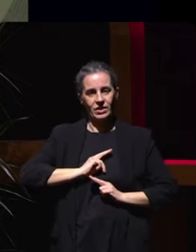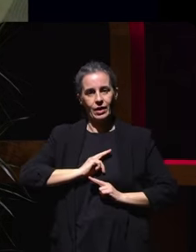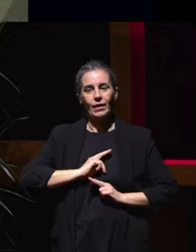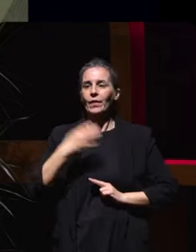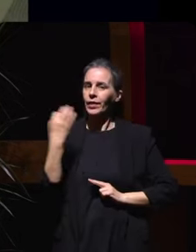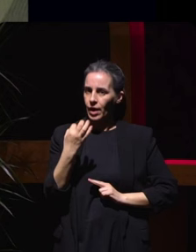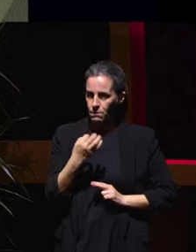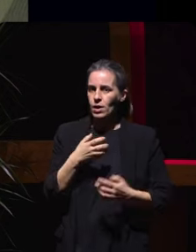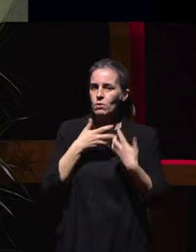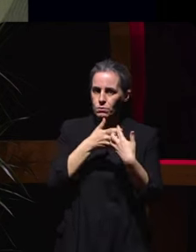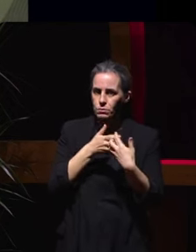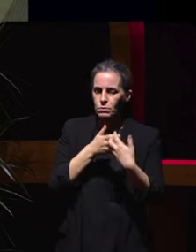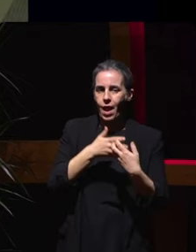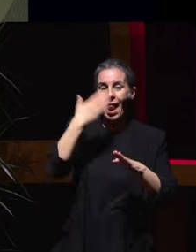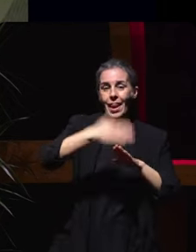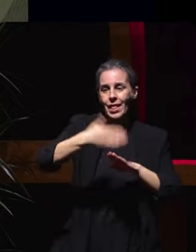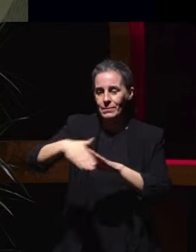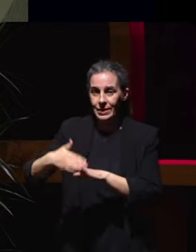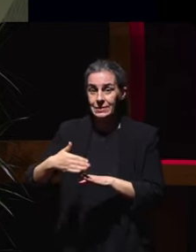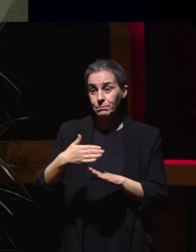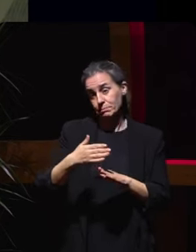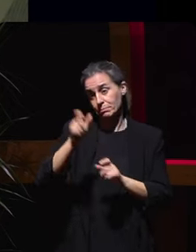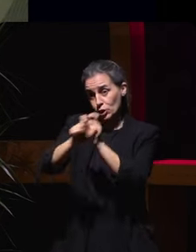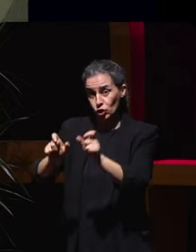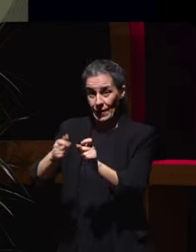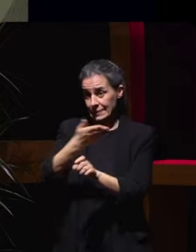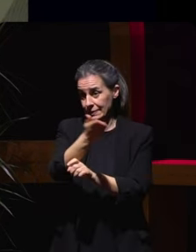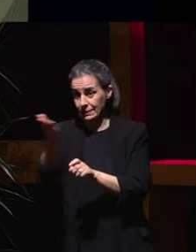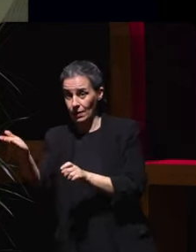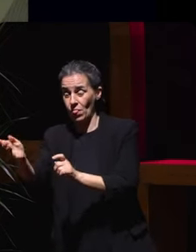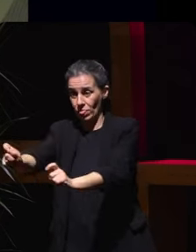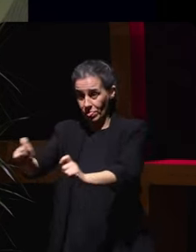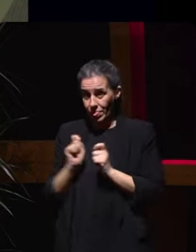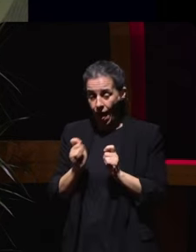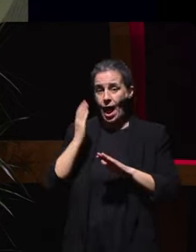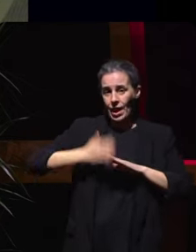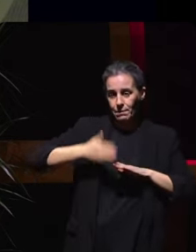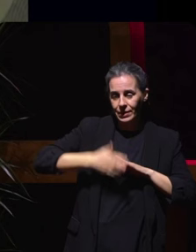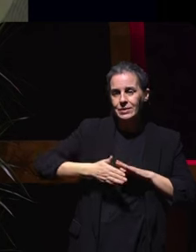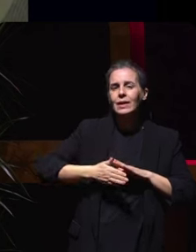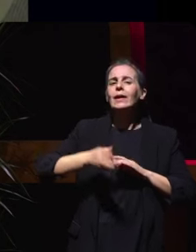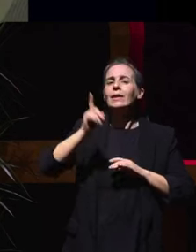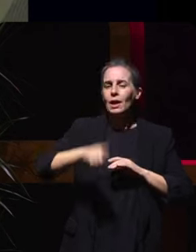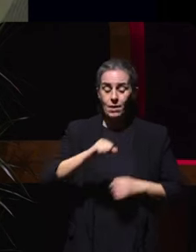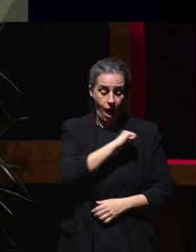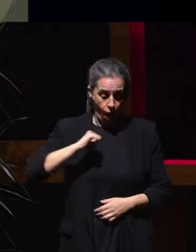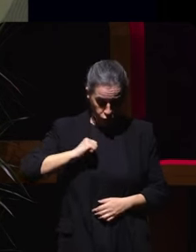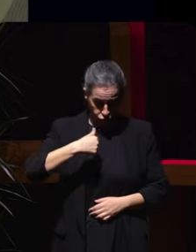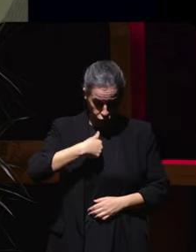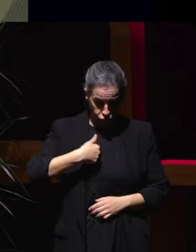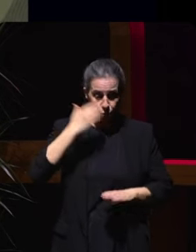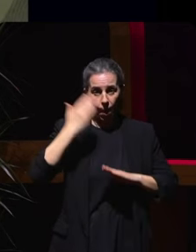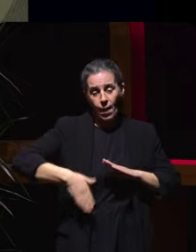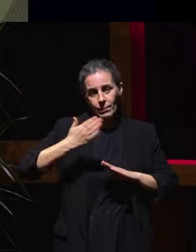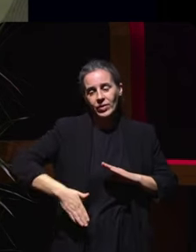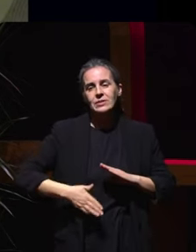los límites establecidos, no solo los que te ponen los demás, los que te impone la gente que tienes alrededor, sino los que te impones tú misma, porque yo, por